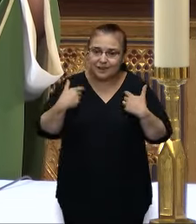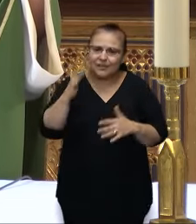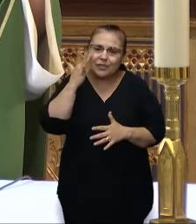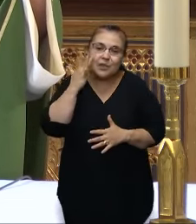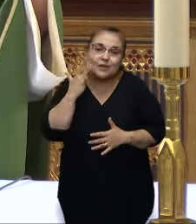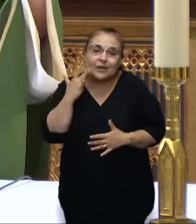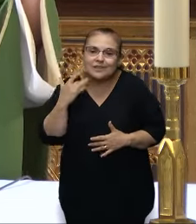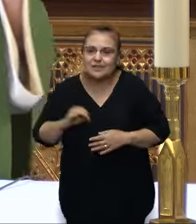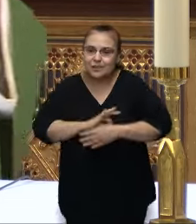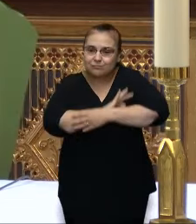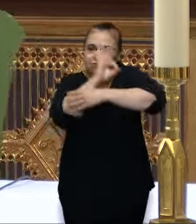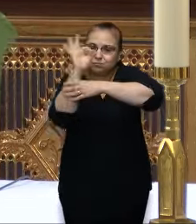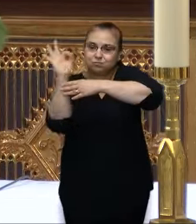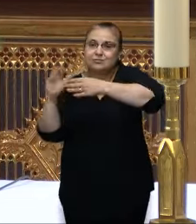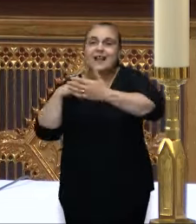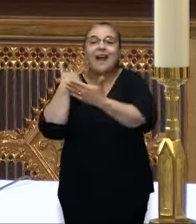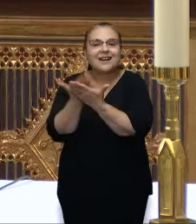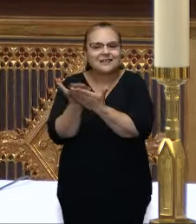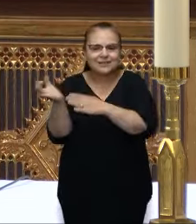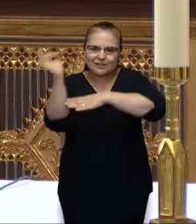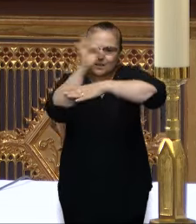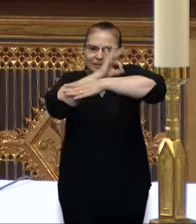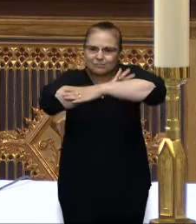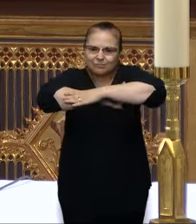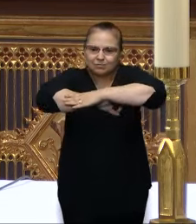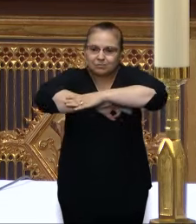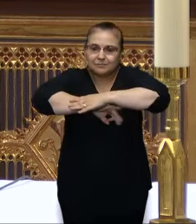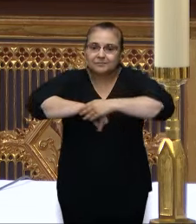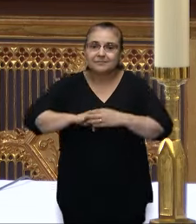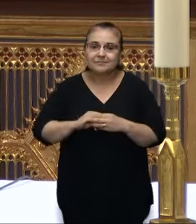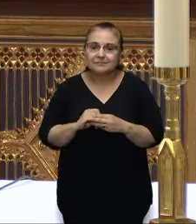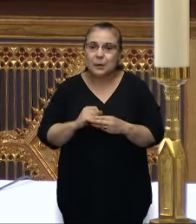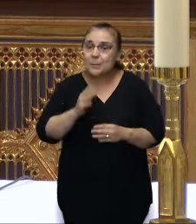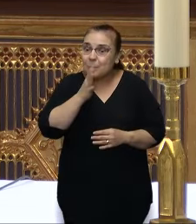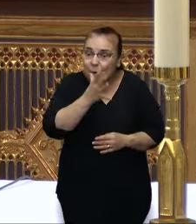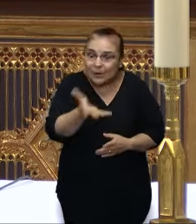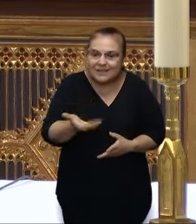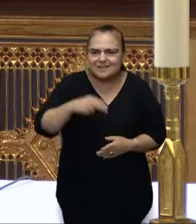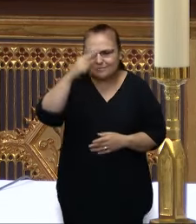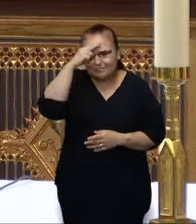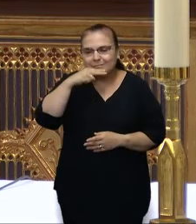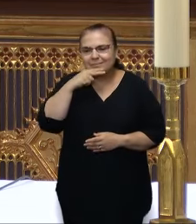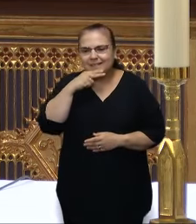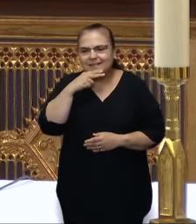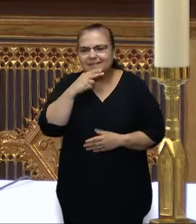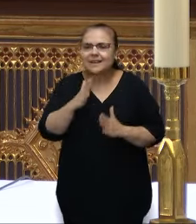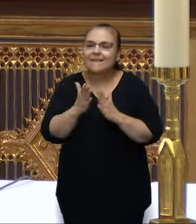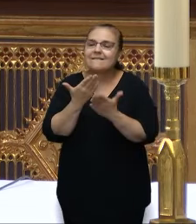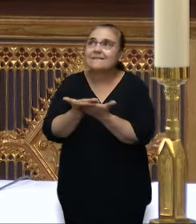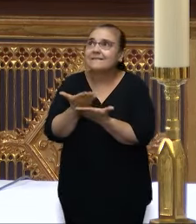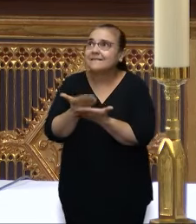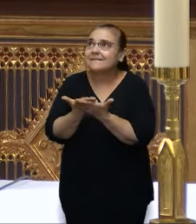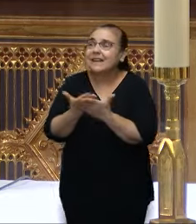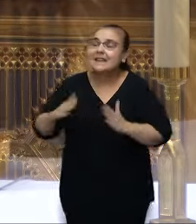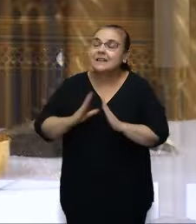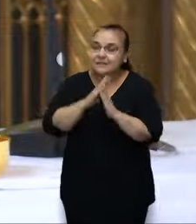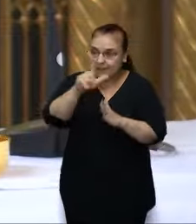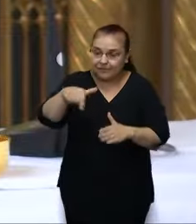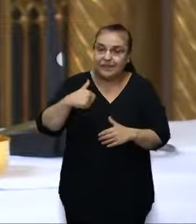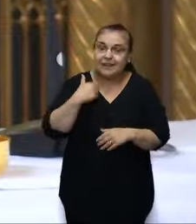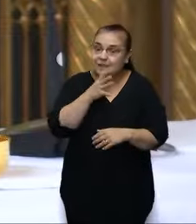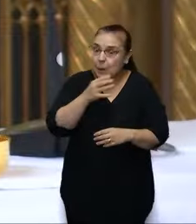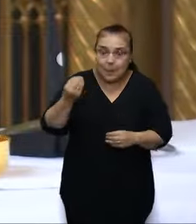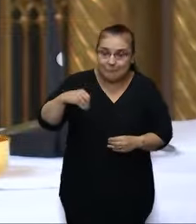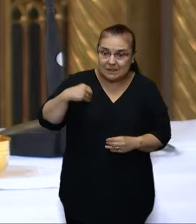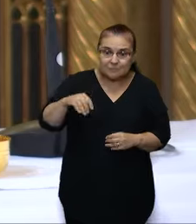mancha desde donde sale el sol hasta el ocaso por eso padre te suplicamos que santifiques por el